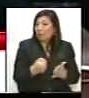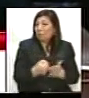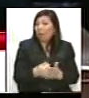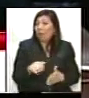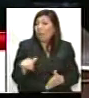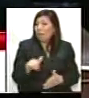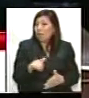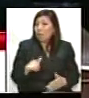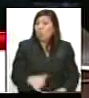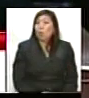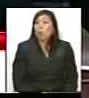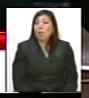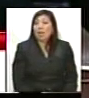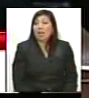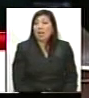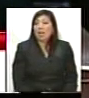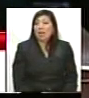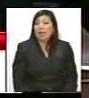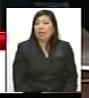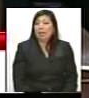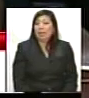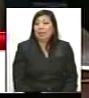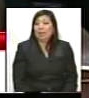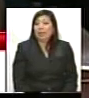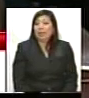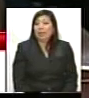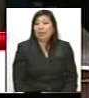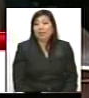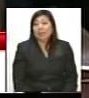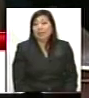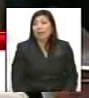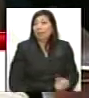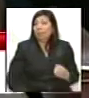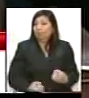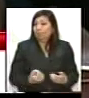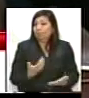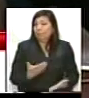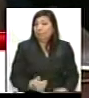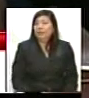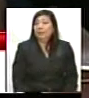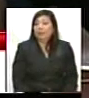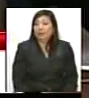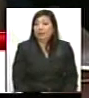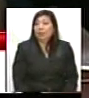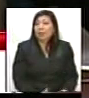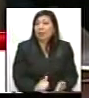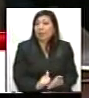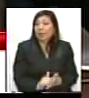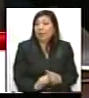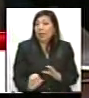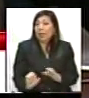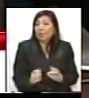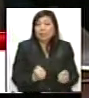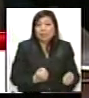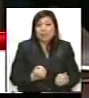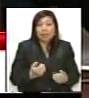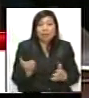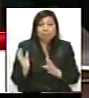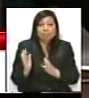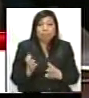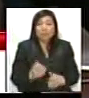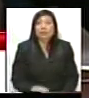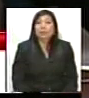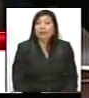similar parece aparece en el caso de los vehículos que hacen transporte de carga